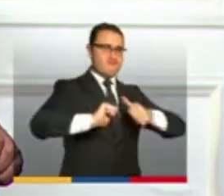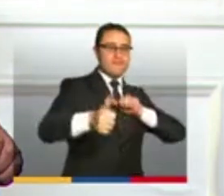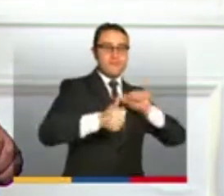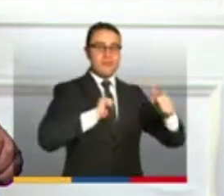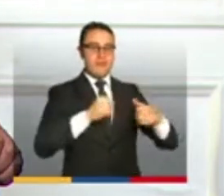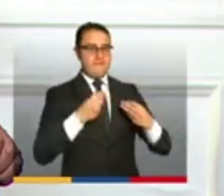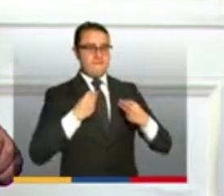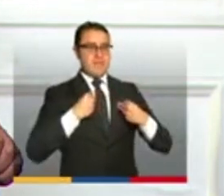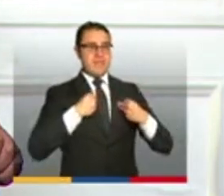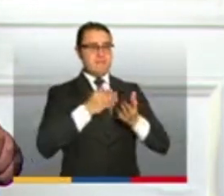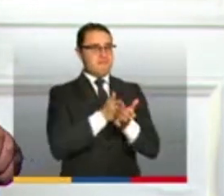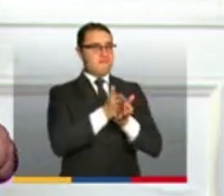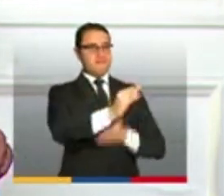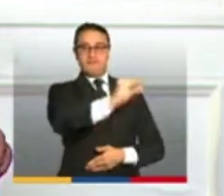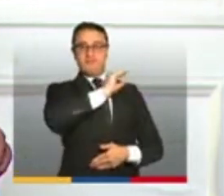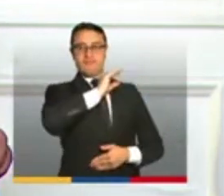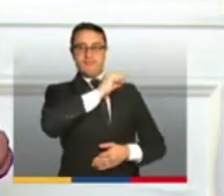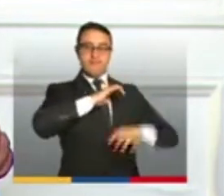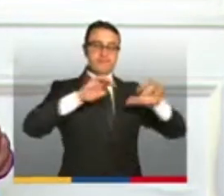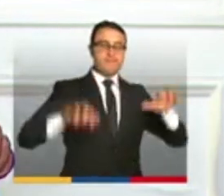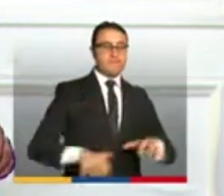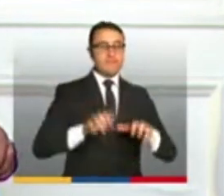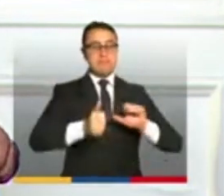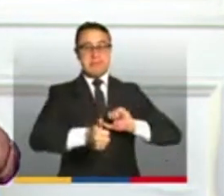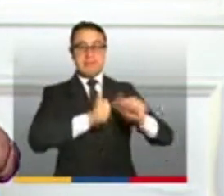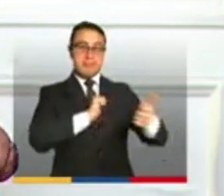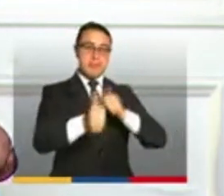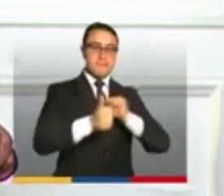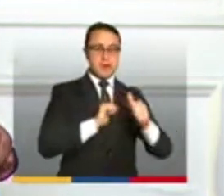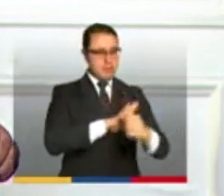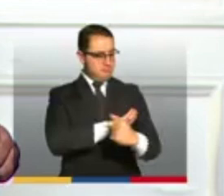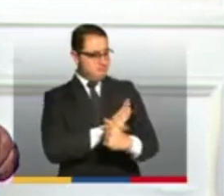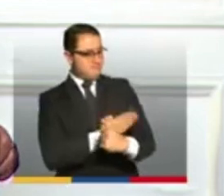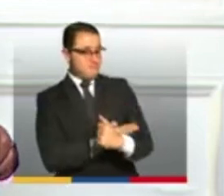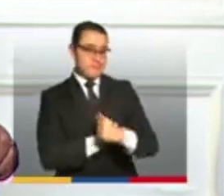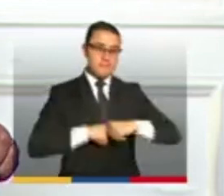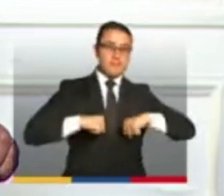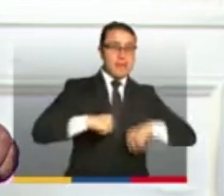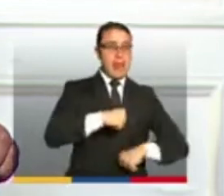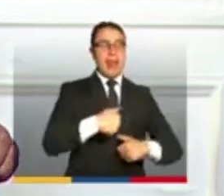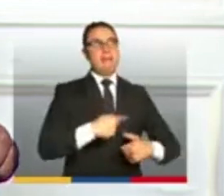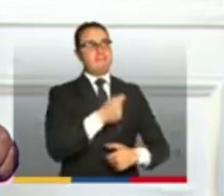de esa actividad y por tanto de la capacidad.